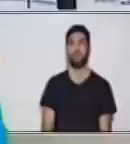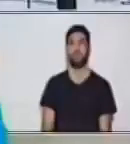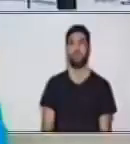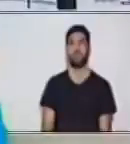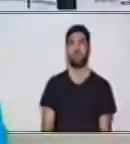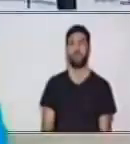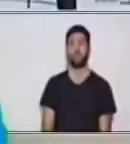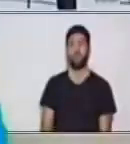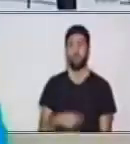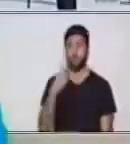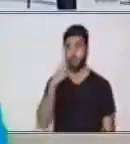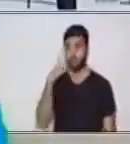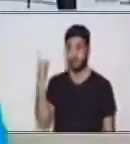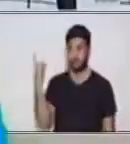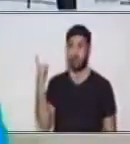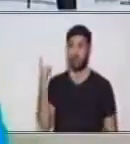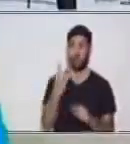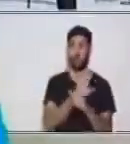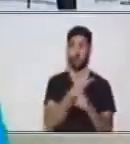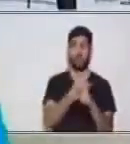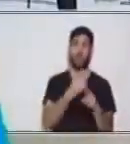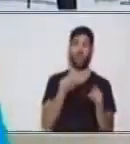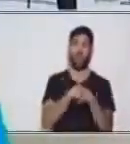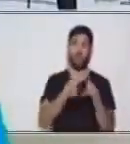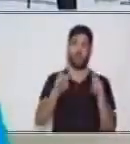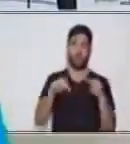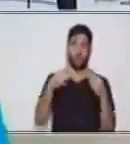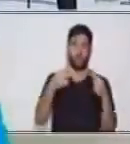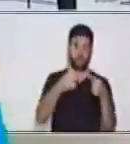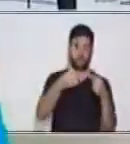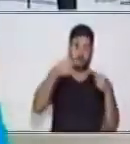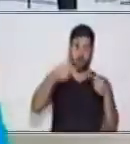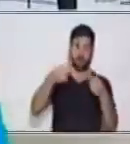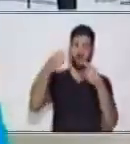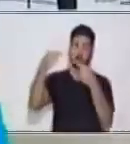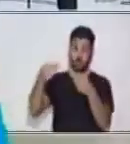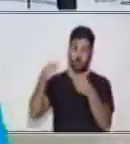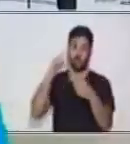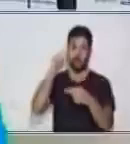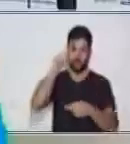Acá utilizamos doble, que hay un espacio.